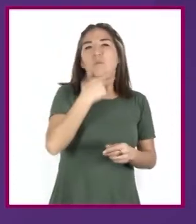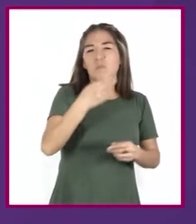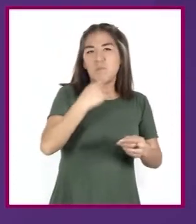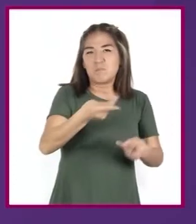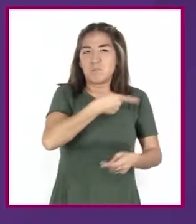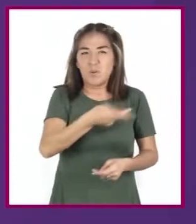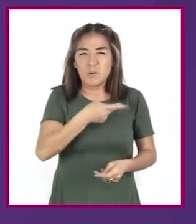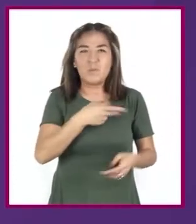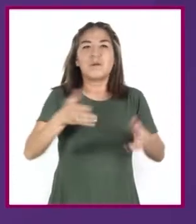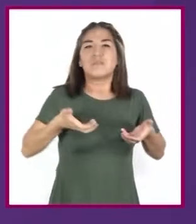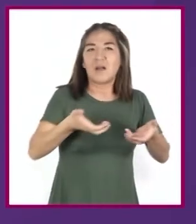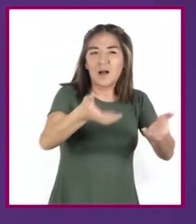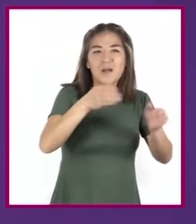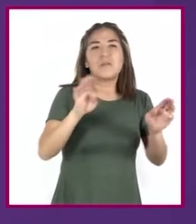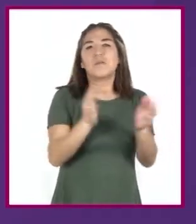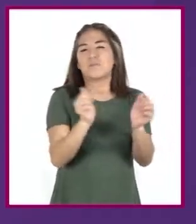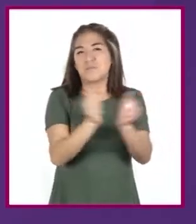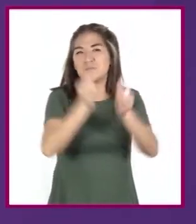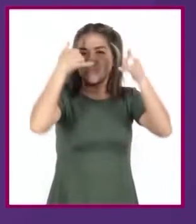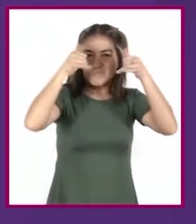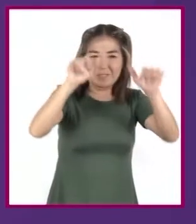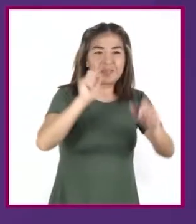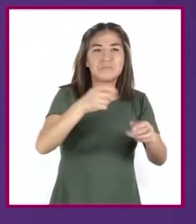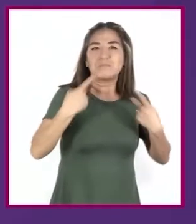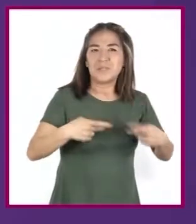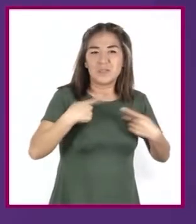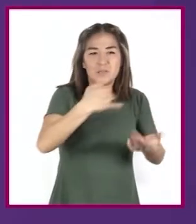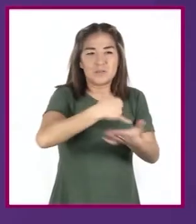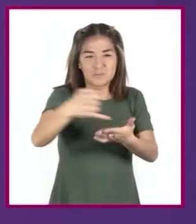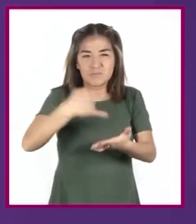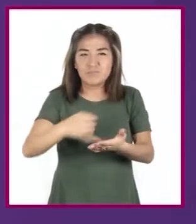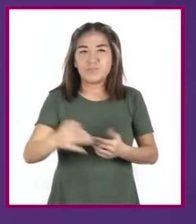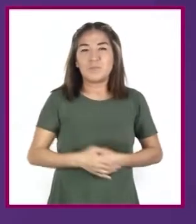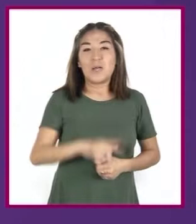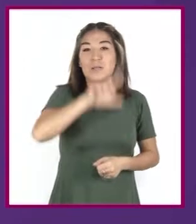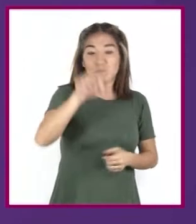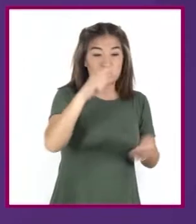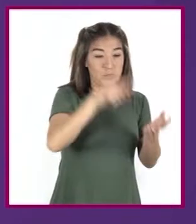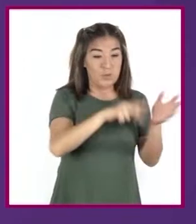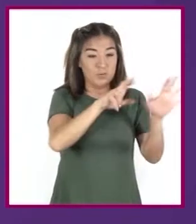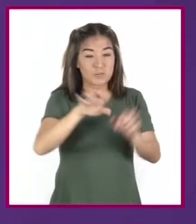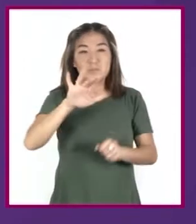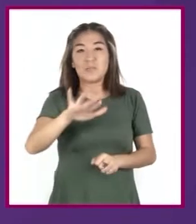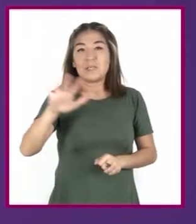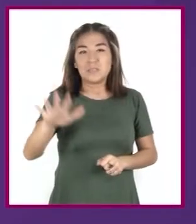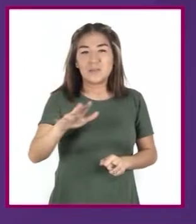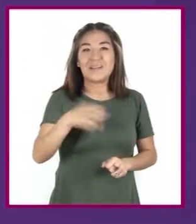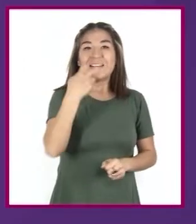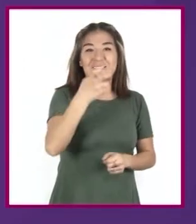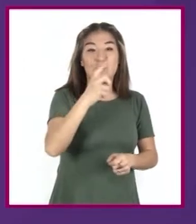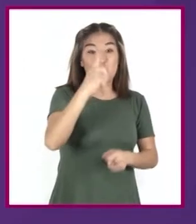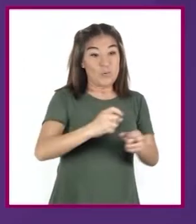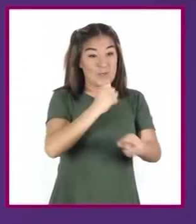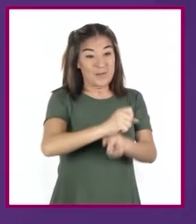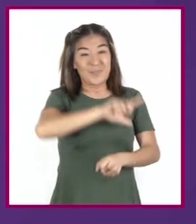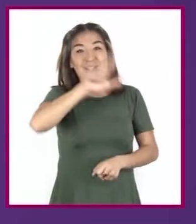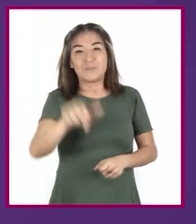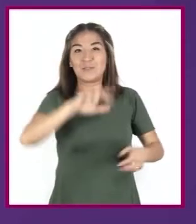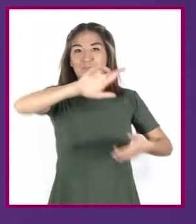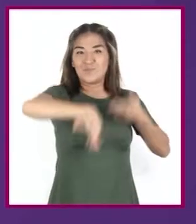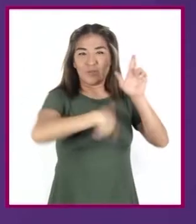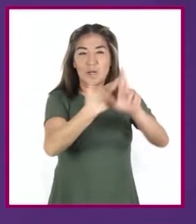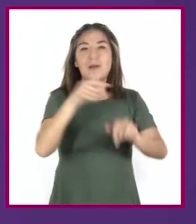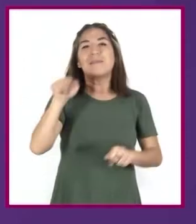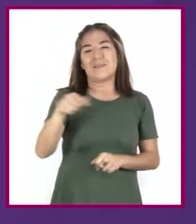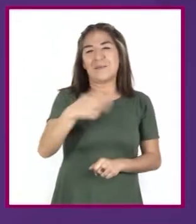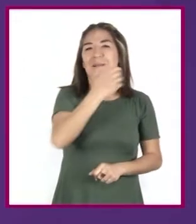otros miembros de la sociedad. En 1855, un año después de iniciada la revuelta, Santa Anna abandonó la